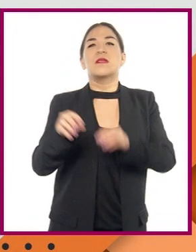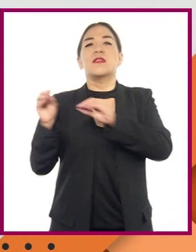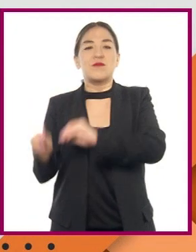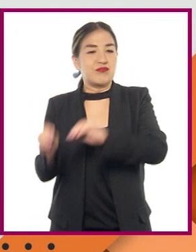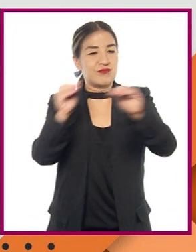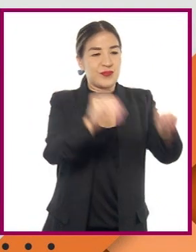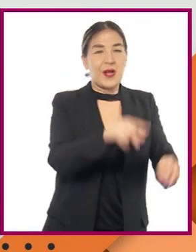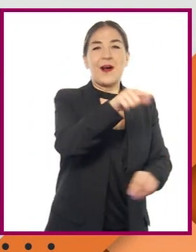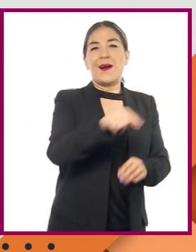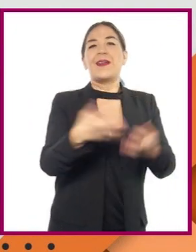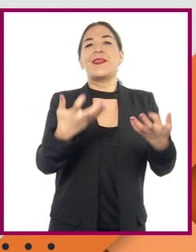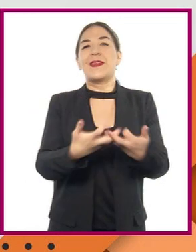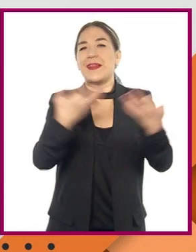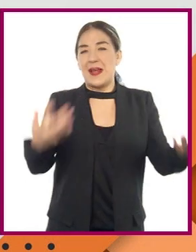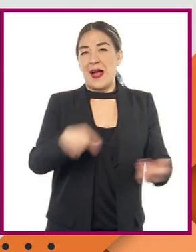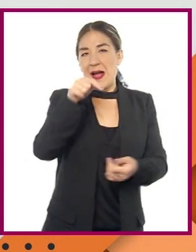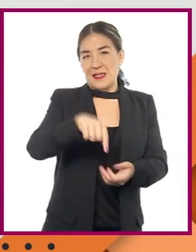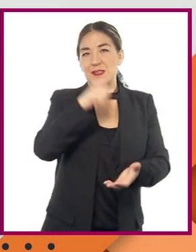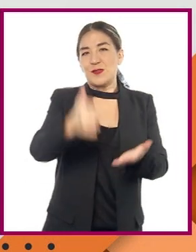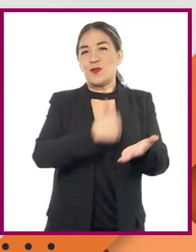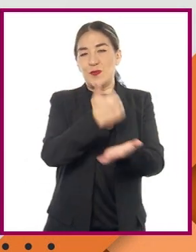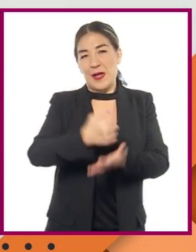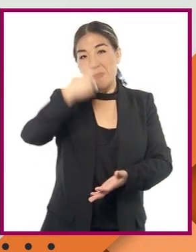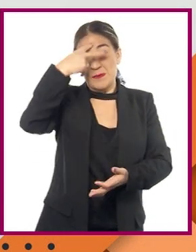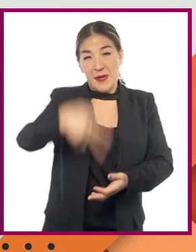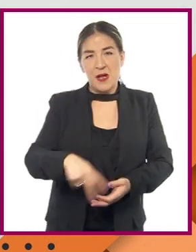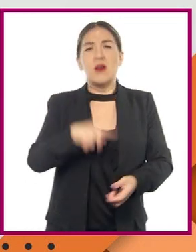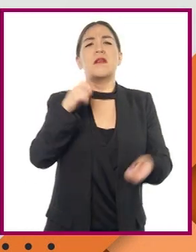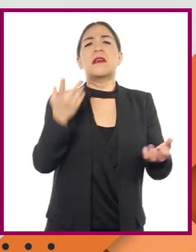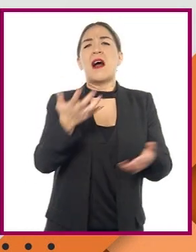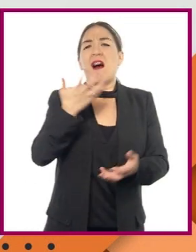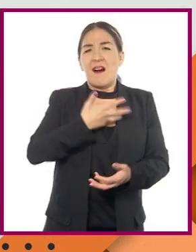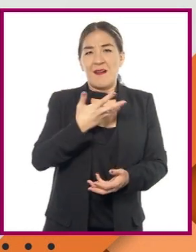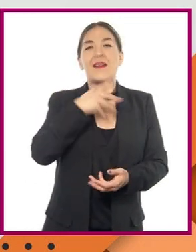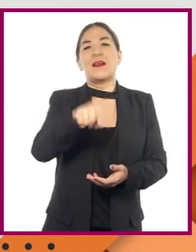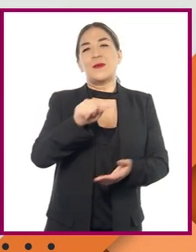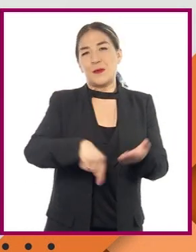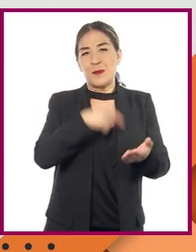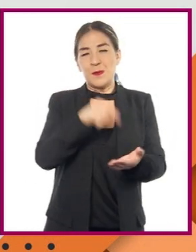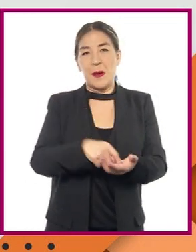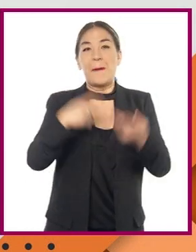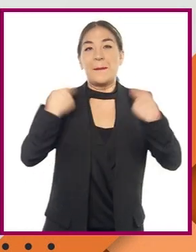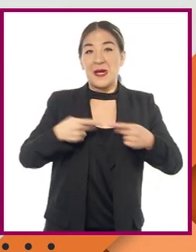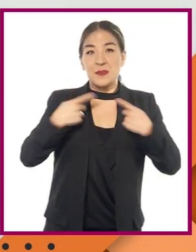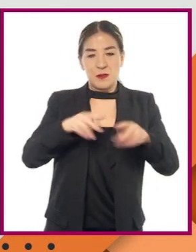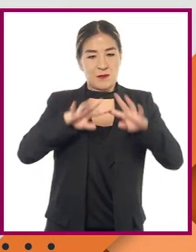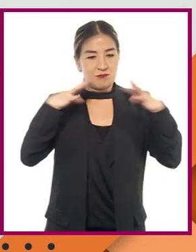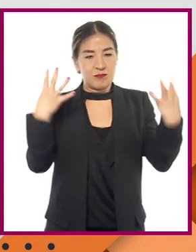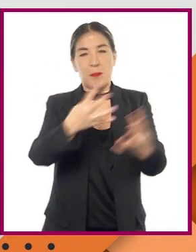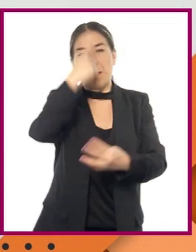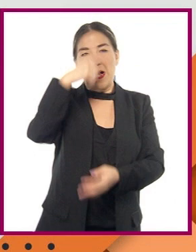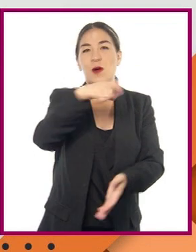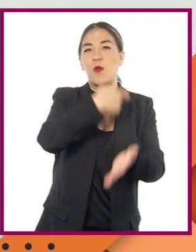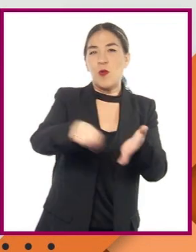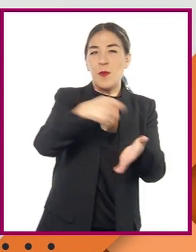por tierra a la Ciudad de México, en donde se encontraba el Consulado de Comerciantes de la Ciudad de México,